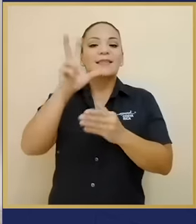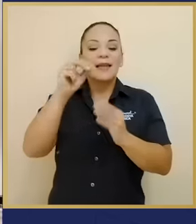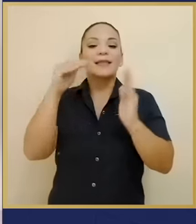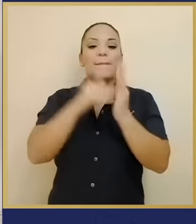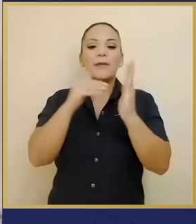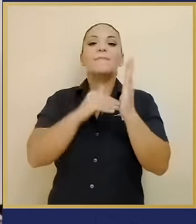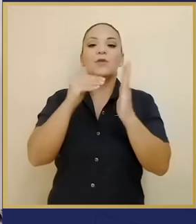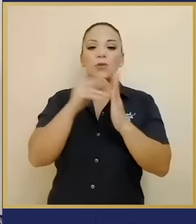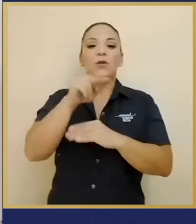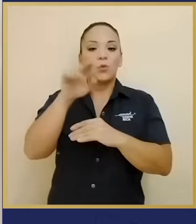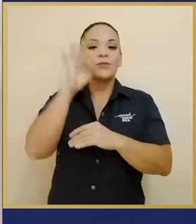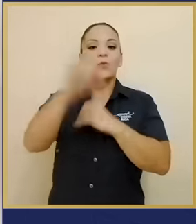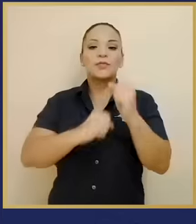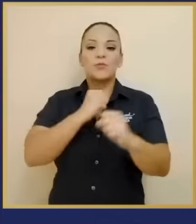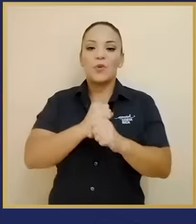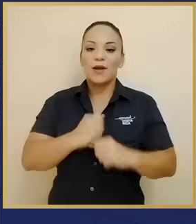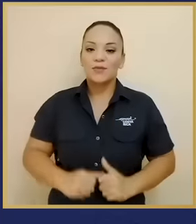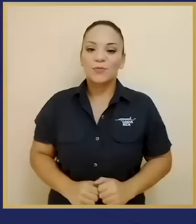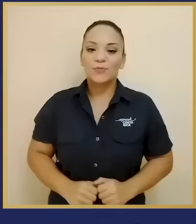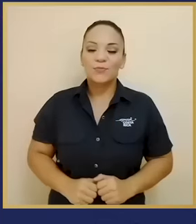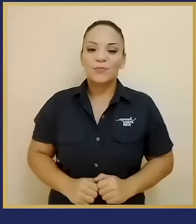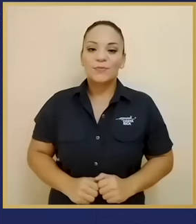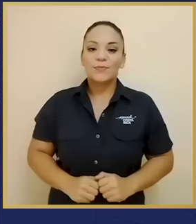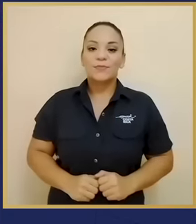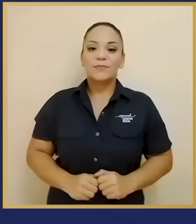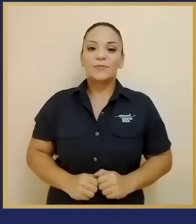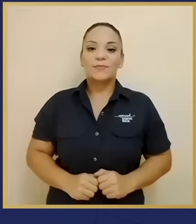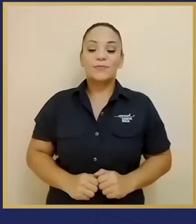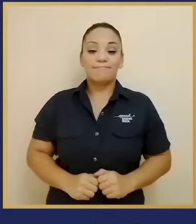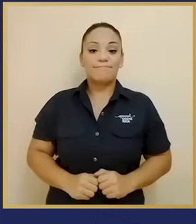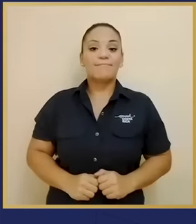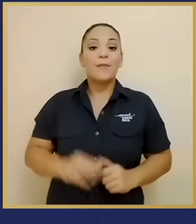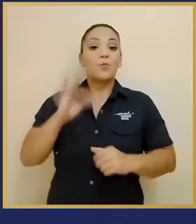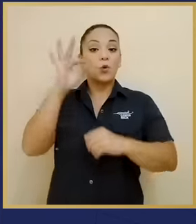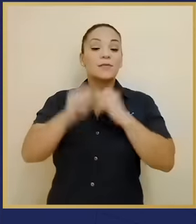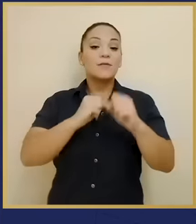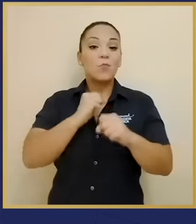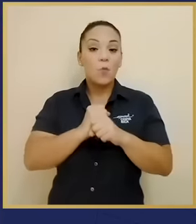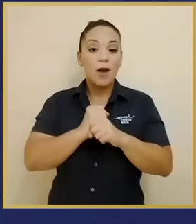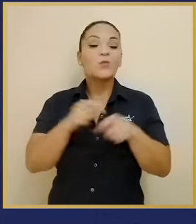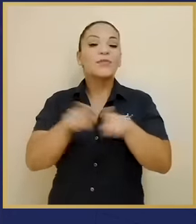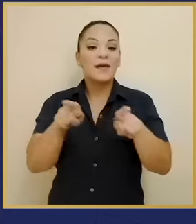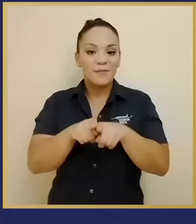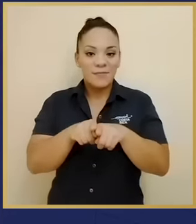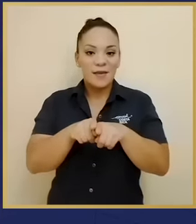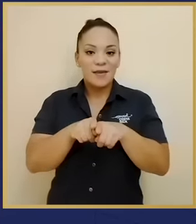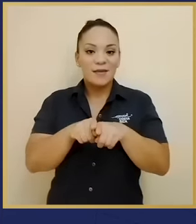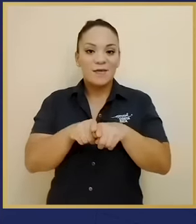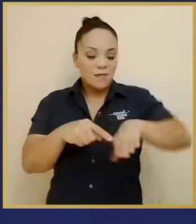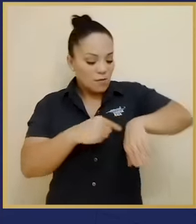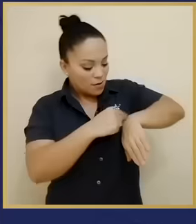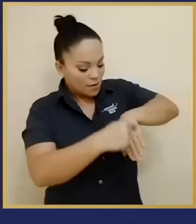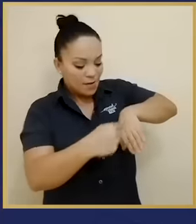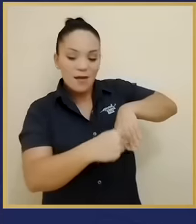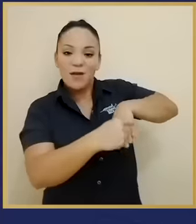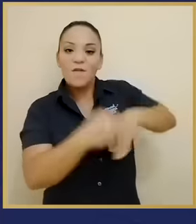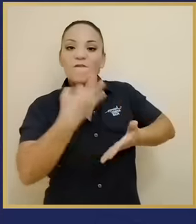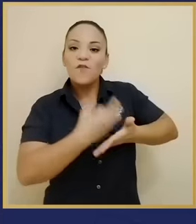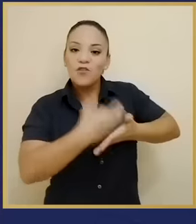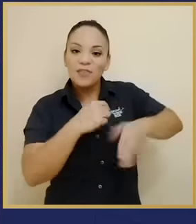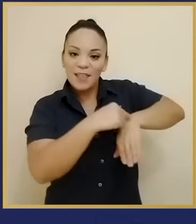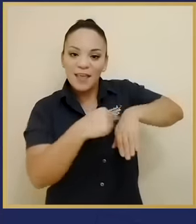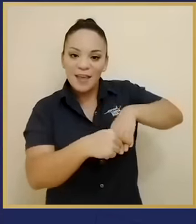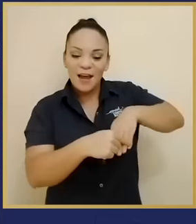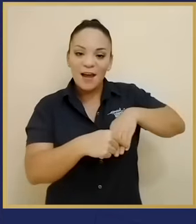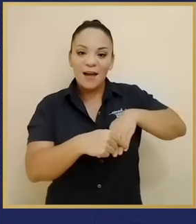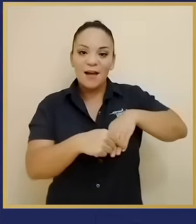$30 millones el año entrante. Y el año entrante, cada frontera por tierra, por aire